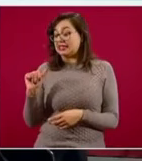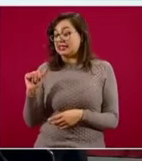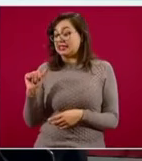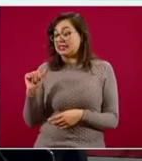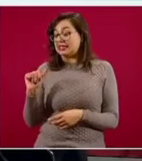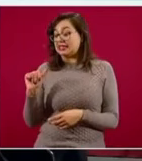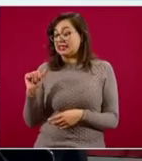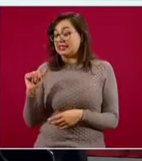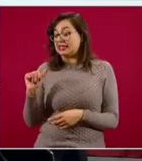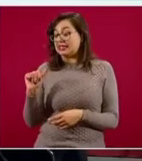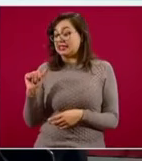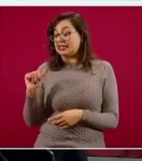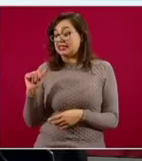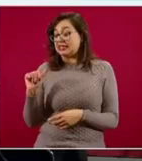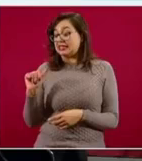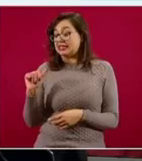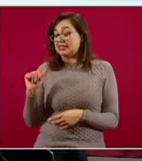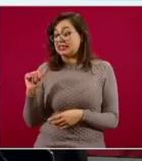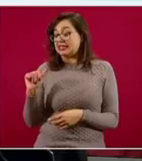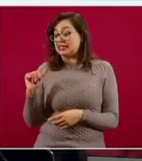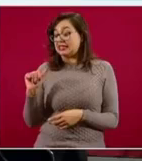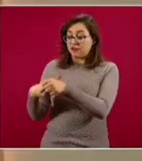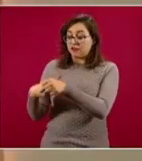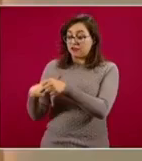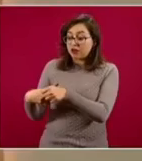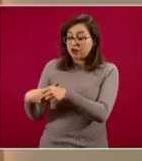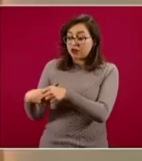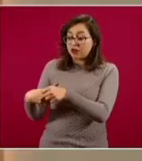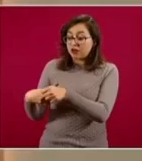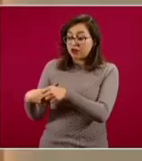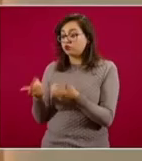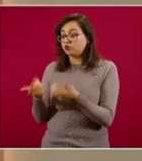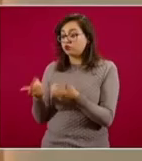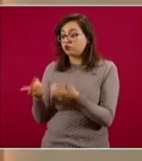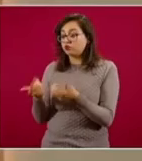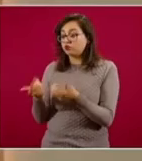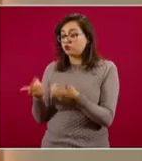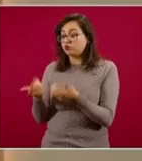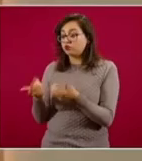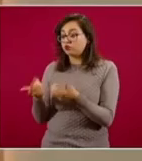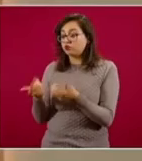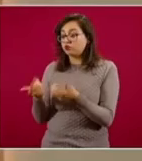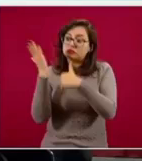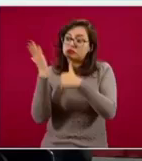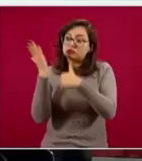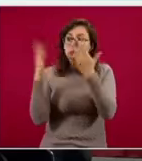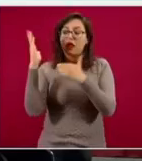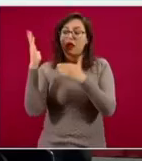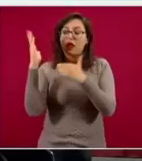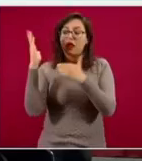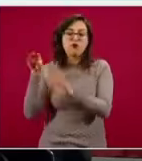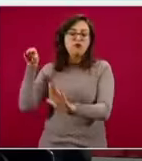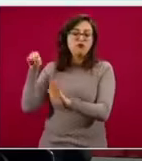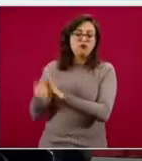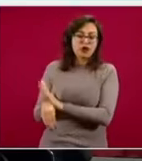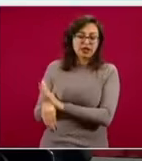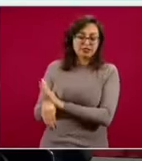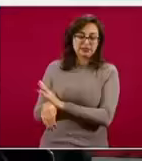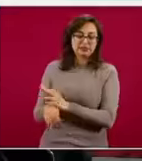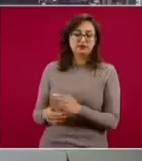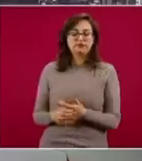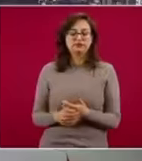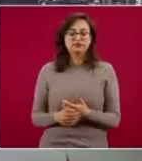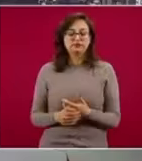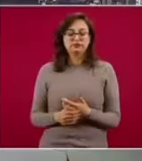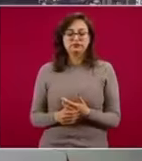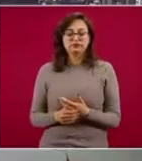el fracaso en la atención de la enfermedad. No necesariamente